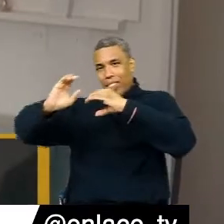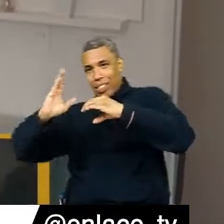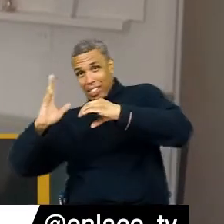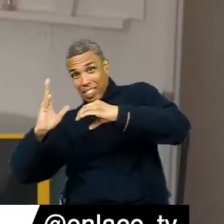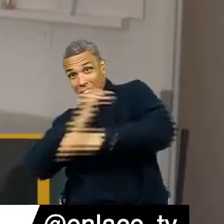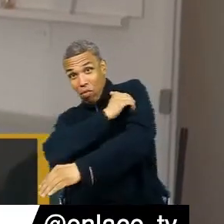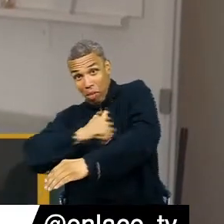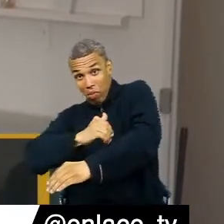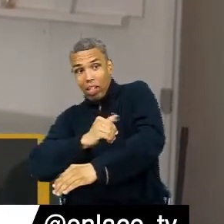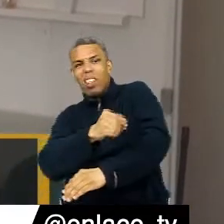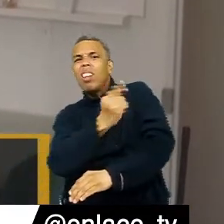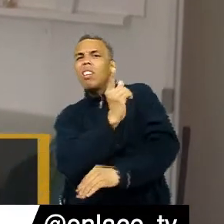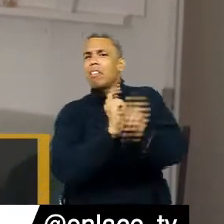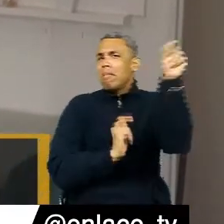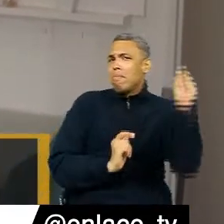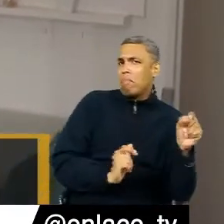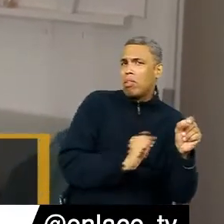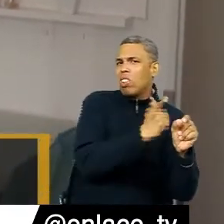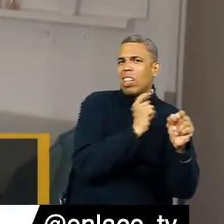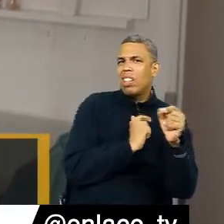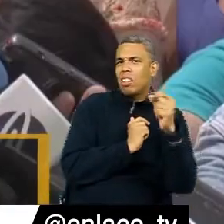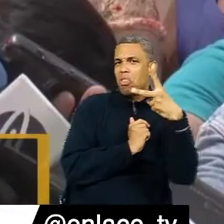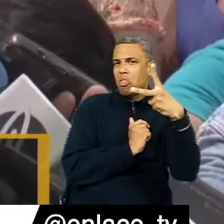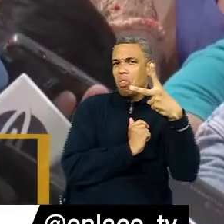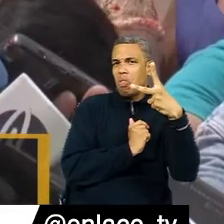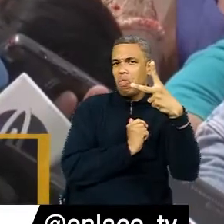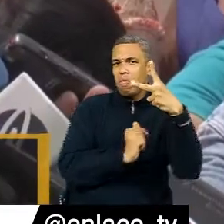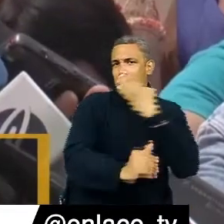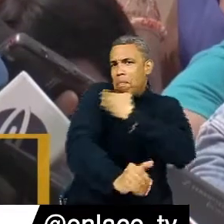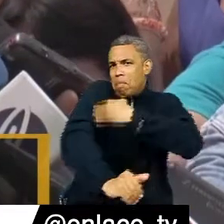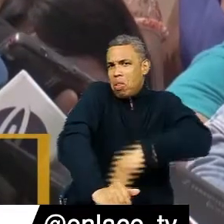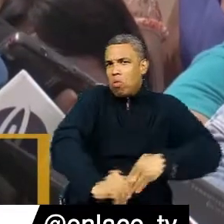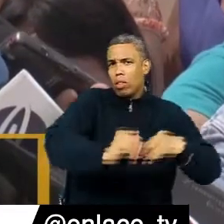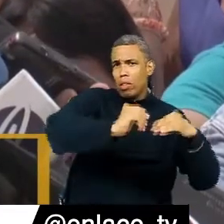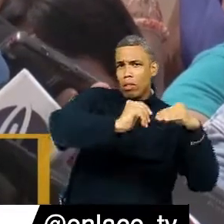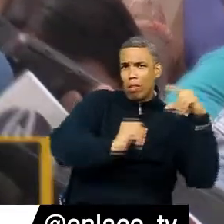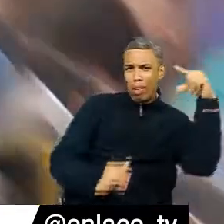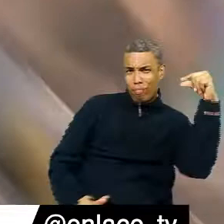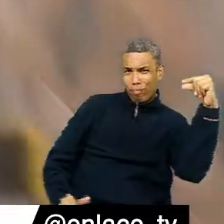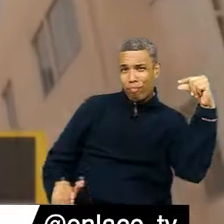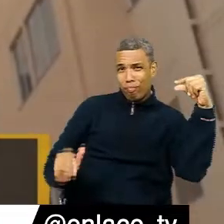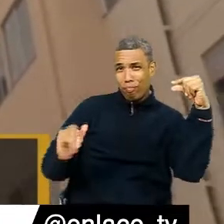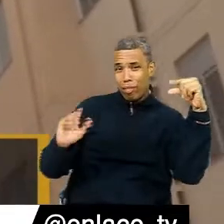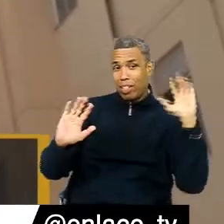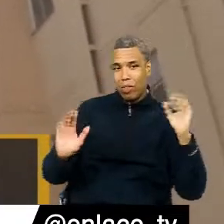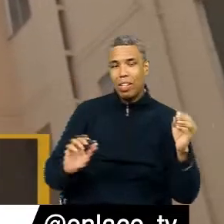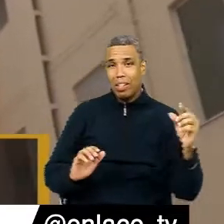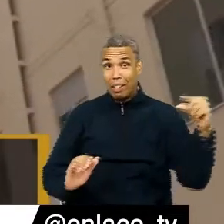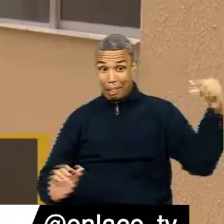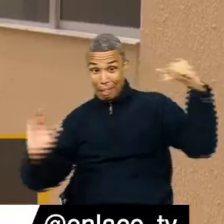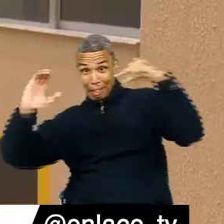La persona debe tener un ahorro de 2 millones, 2 millones 500.